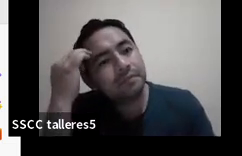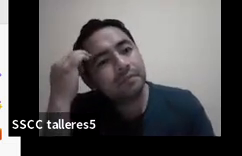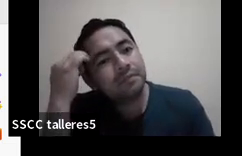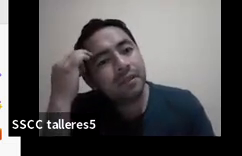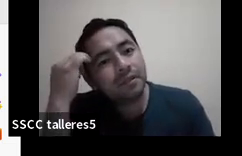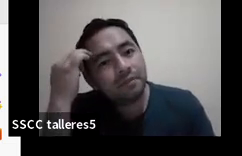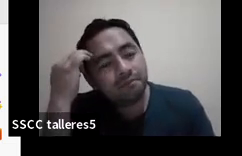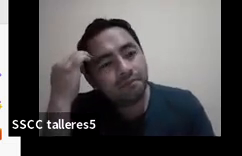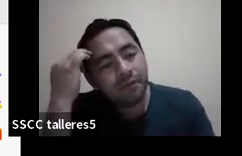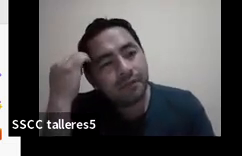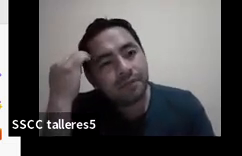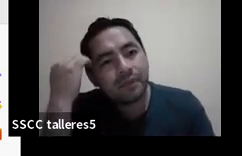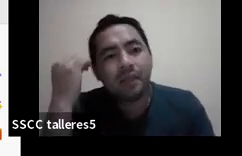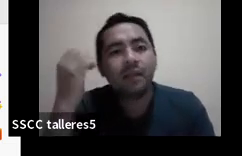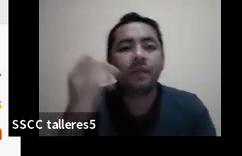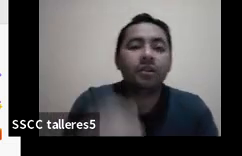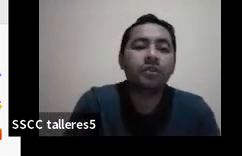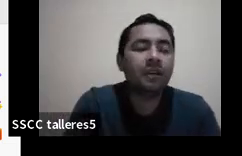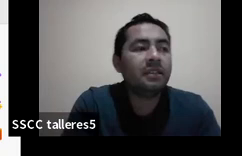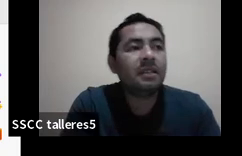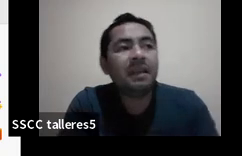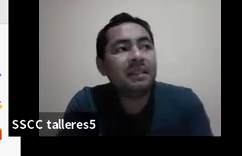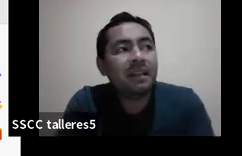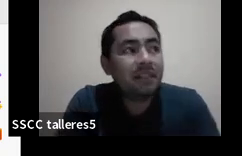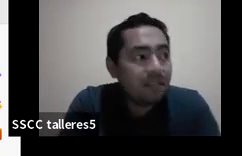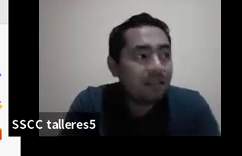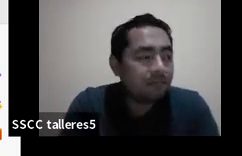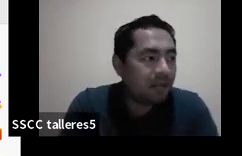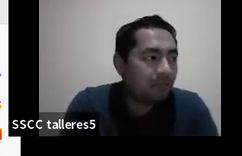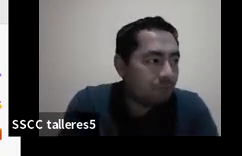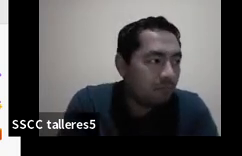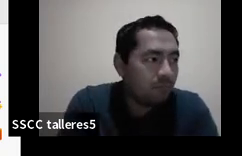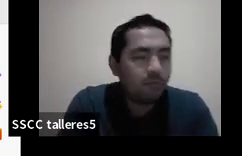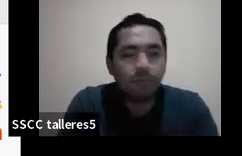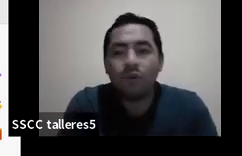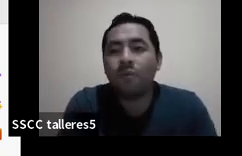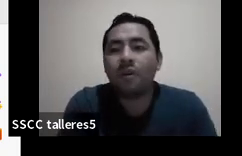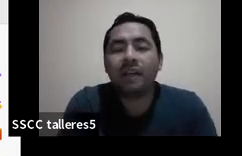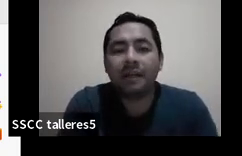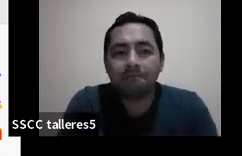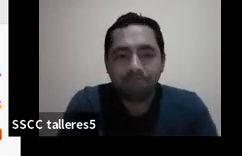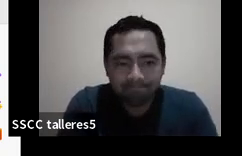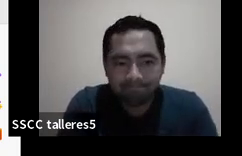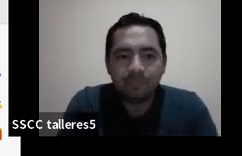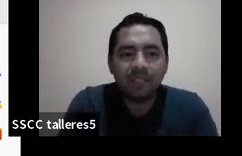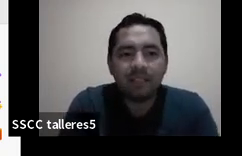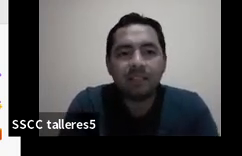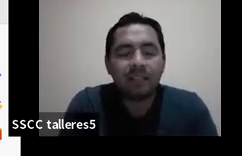bien. Listo, muy bien. Bien, chicos, para esta clase, miren, un poco como